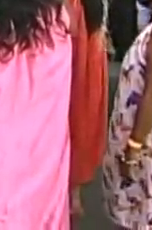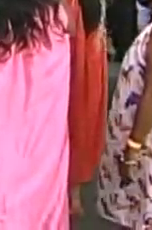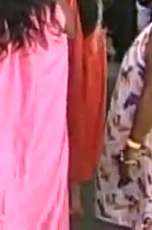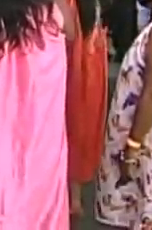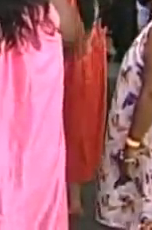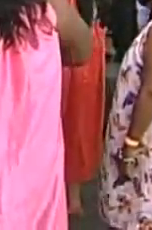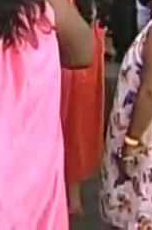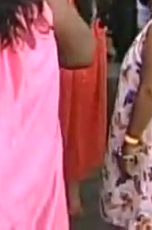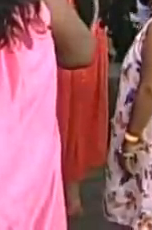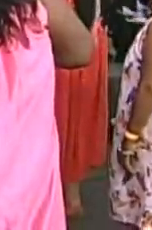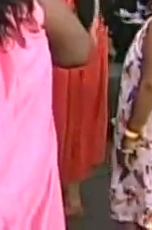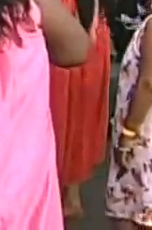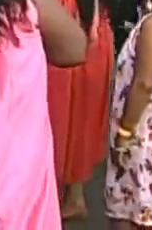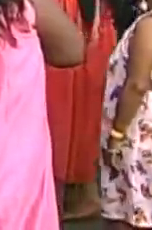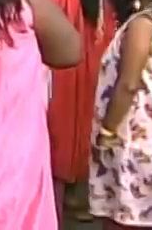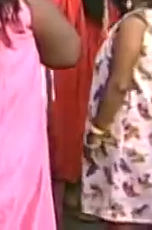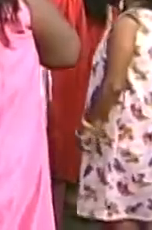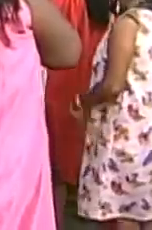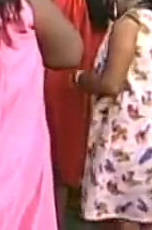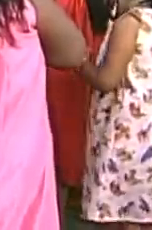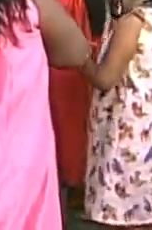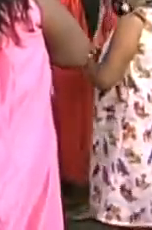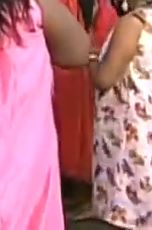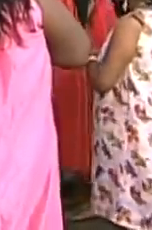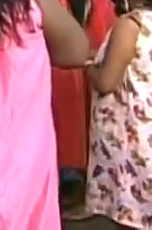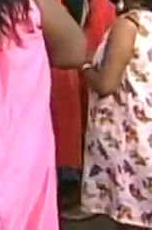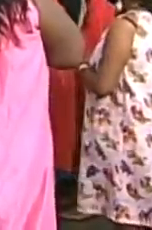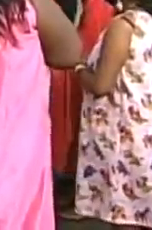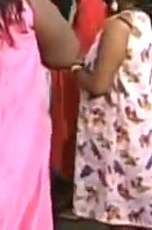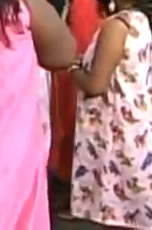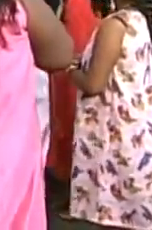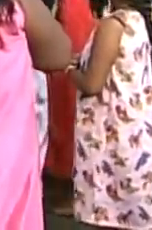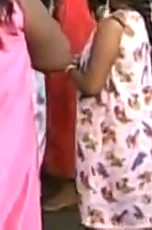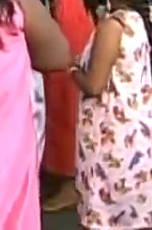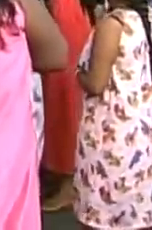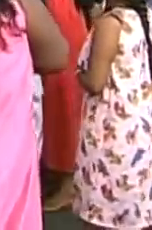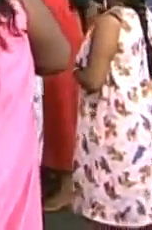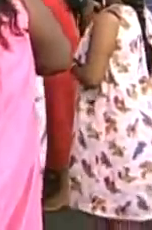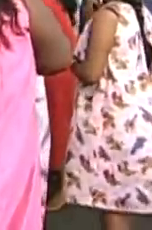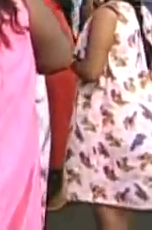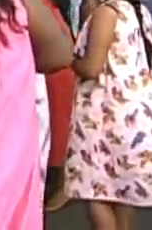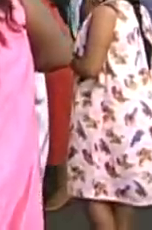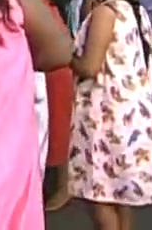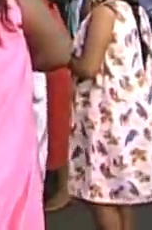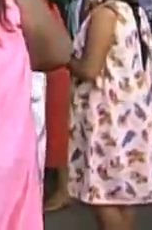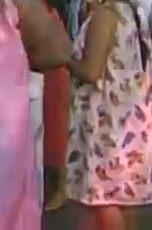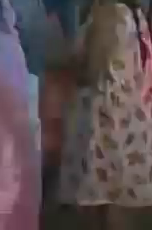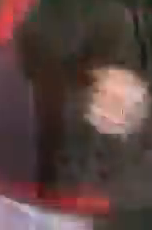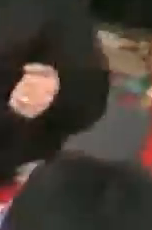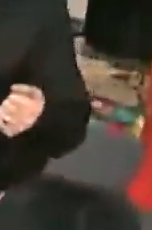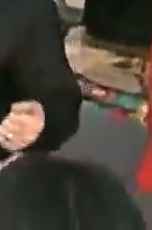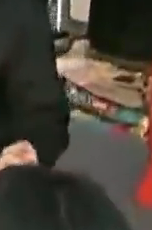aquí. Yo sé que Nicolás Maduro siempre está pendiente de...